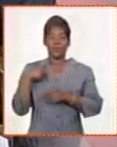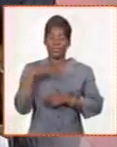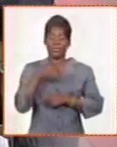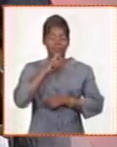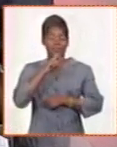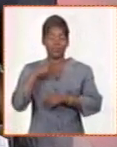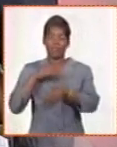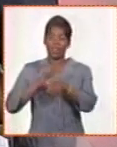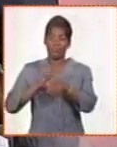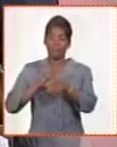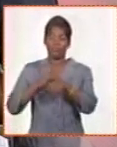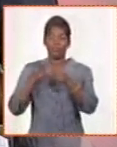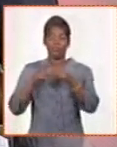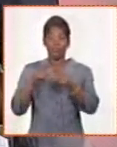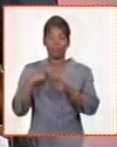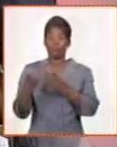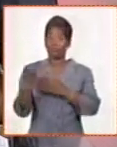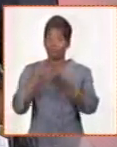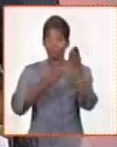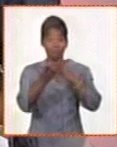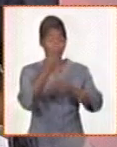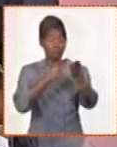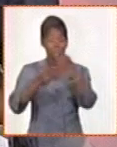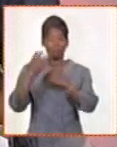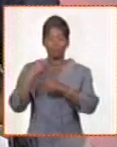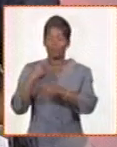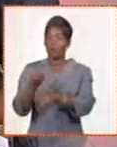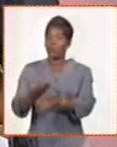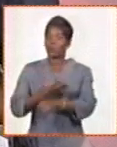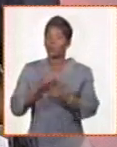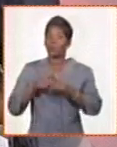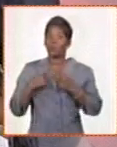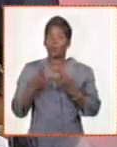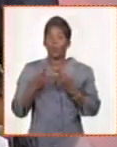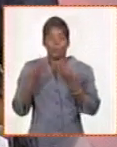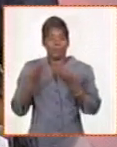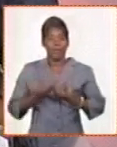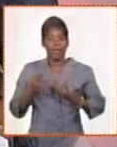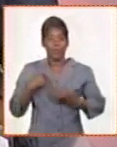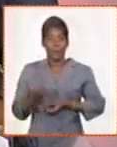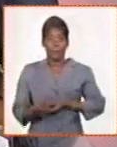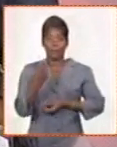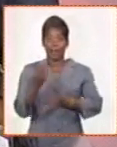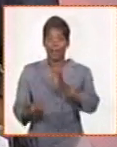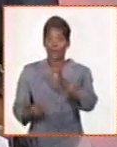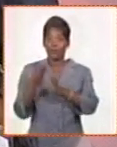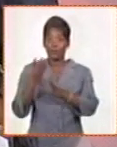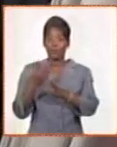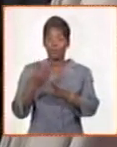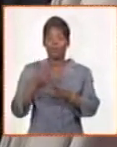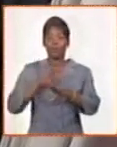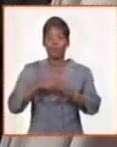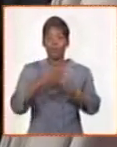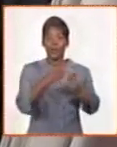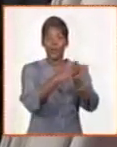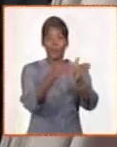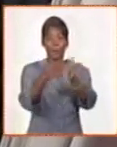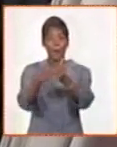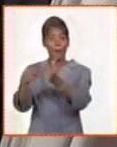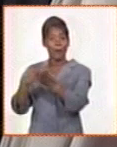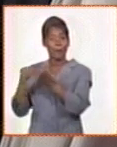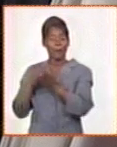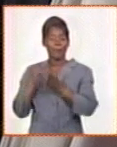que estaba representado por lo que uno abona, por lo que uno siembra, por lo que uno deja. Porque ese es también un poco